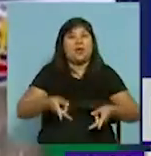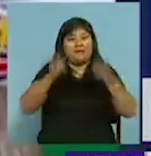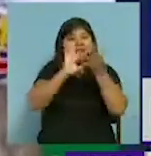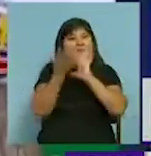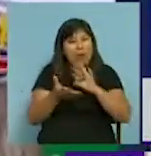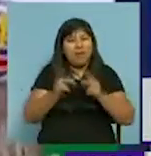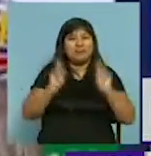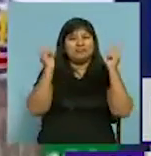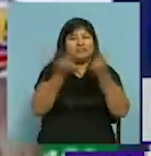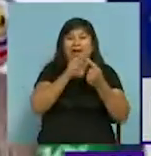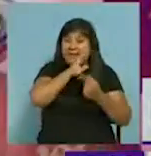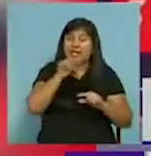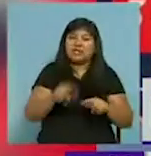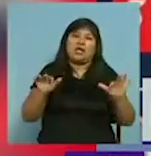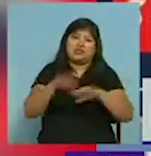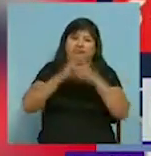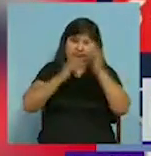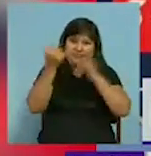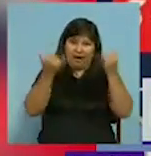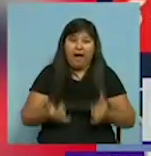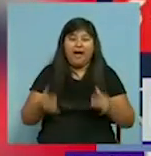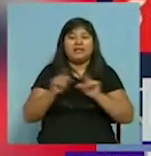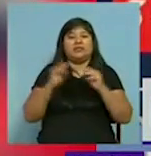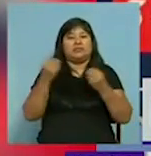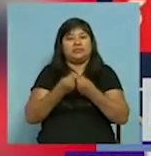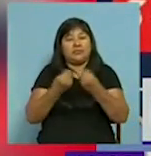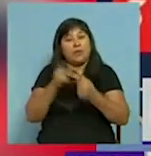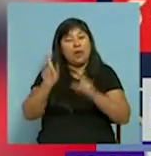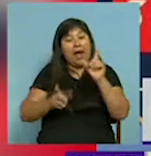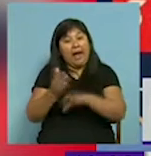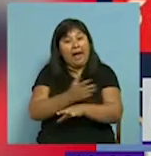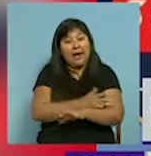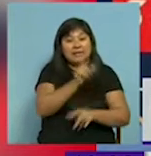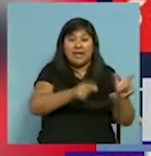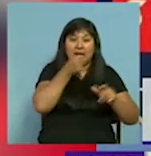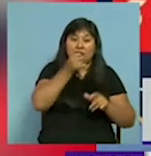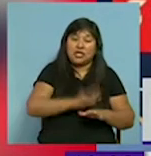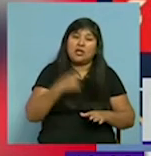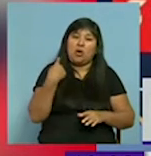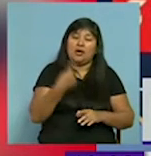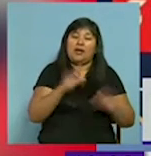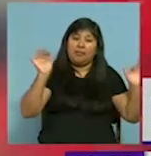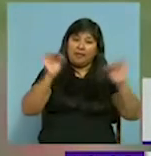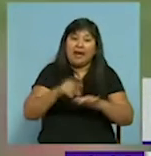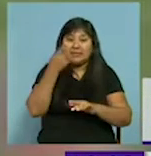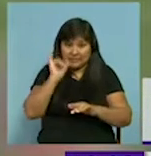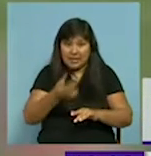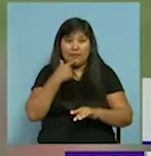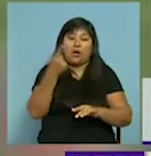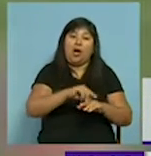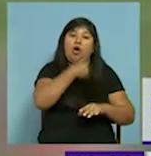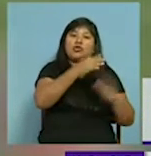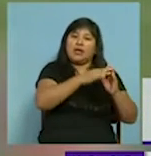pasando muchos inconvenientes que tienen que ver con con el traslado de un lugar hacia hacia el centro y